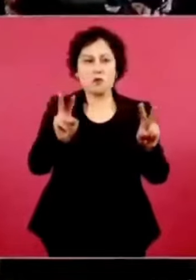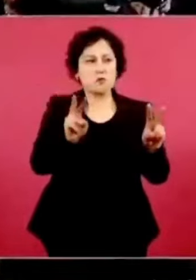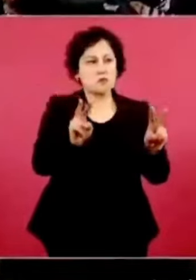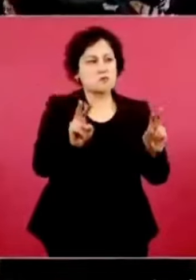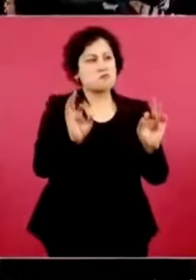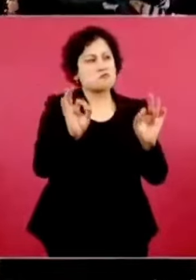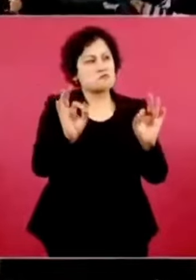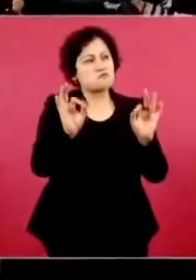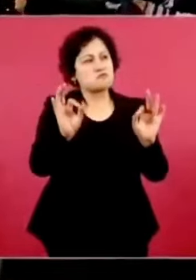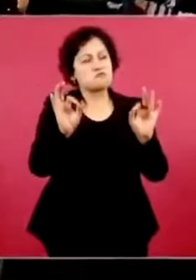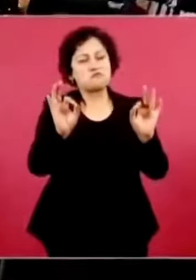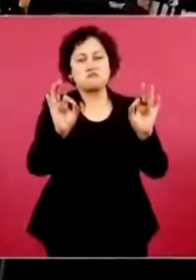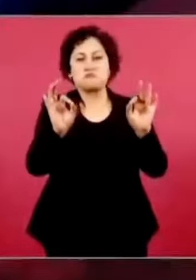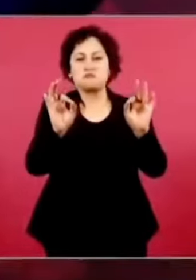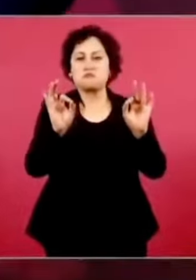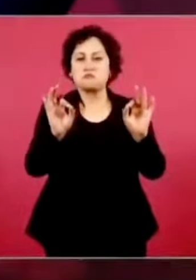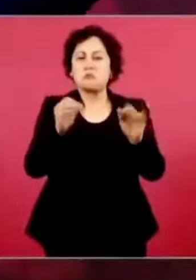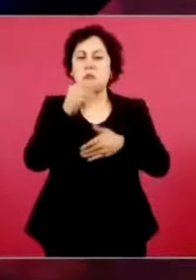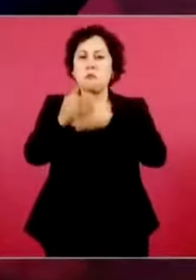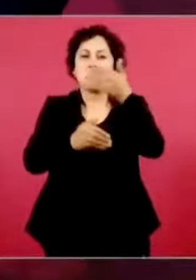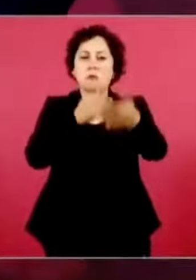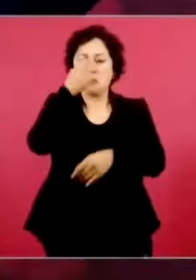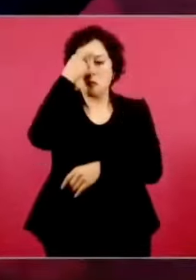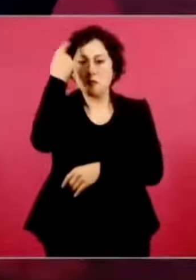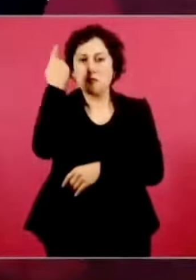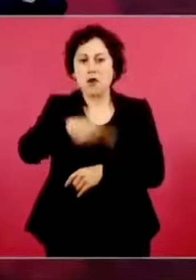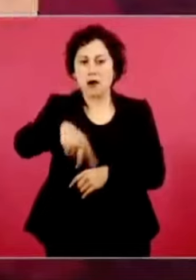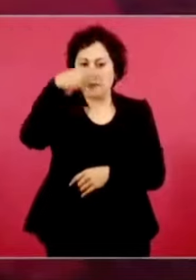para que México siga